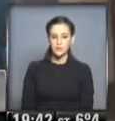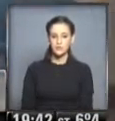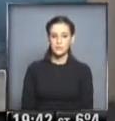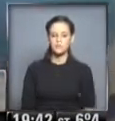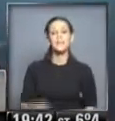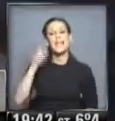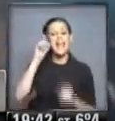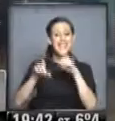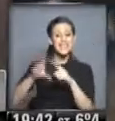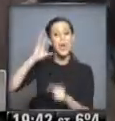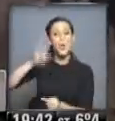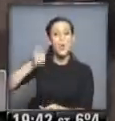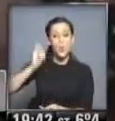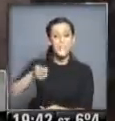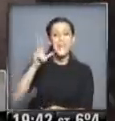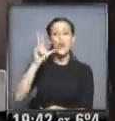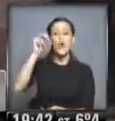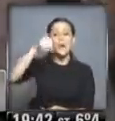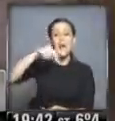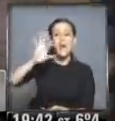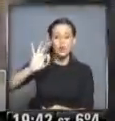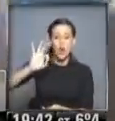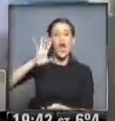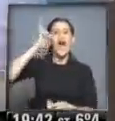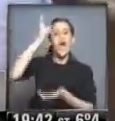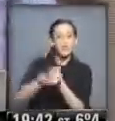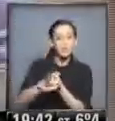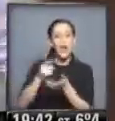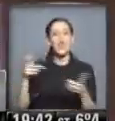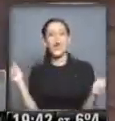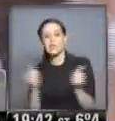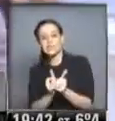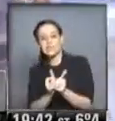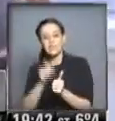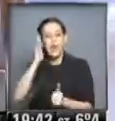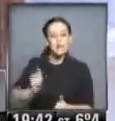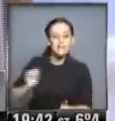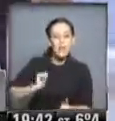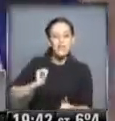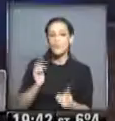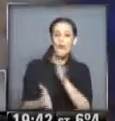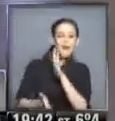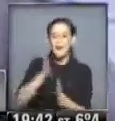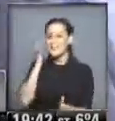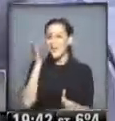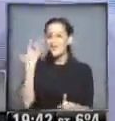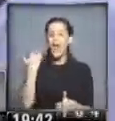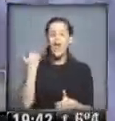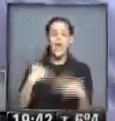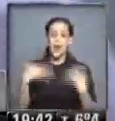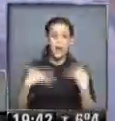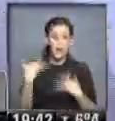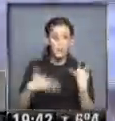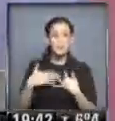Finalmente, el ex juez Otilio Romano, acusado de connivencia con la dictadura y prófugo de la justicia, será extraditado a nuestro